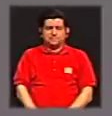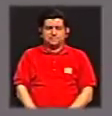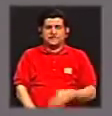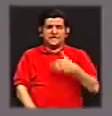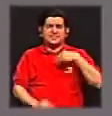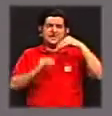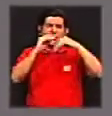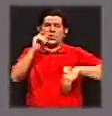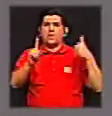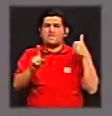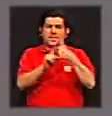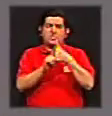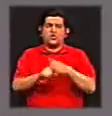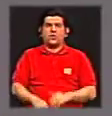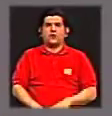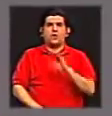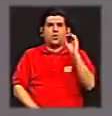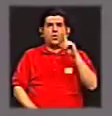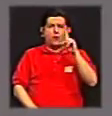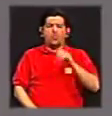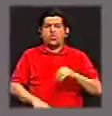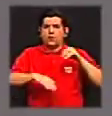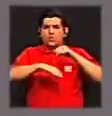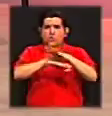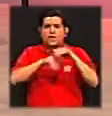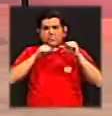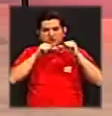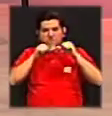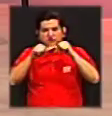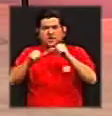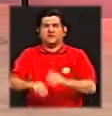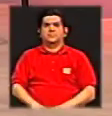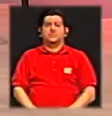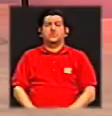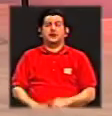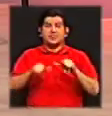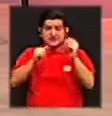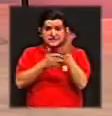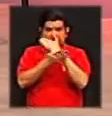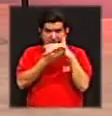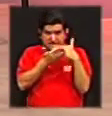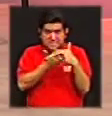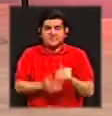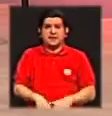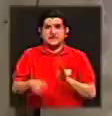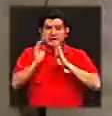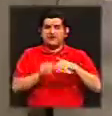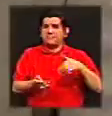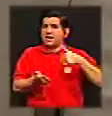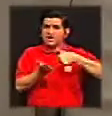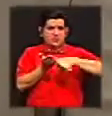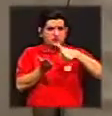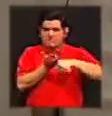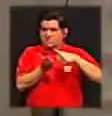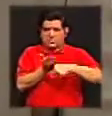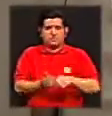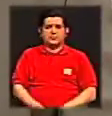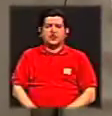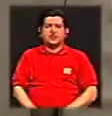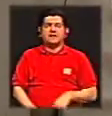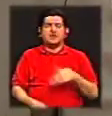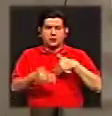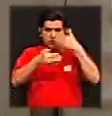menor impacto. Claro, puede haber un efecto de arrastre. En el siguiente segmento continuaremos hablando acerca del abstencionismo cuando volvamos en